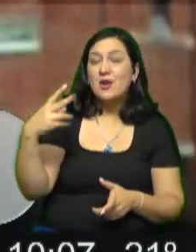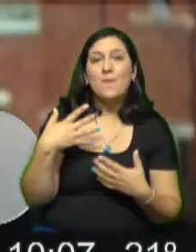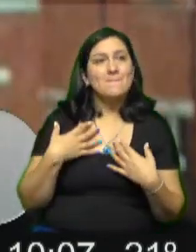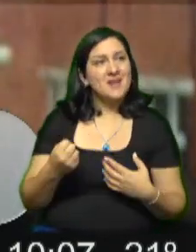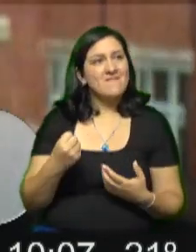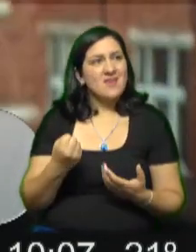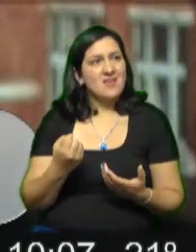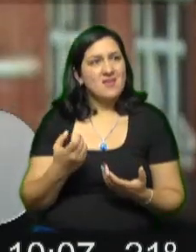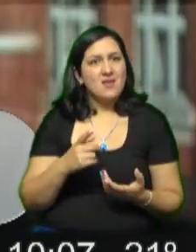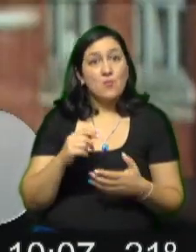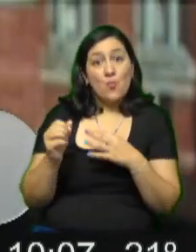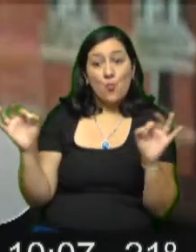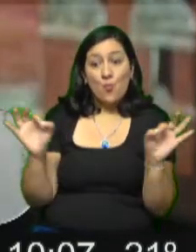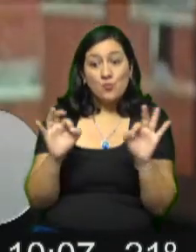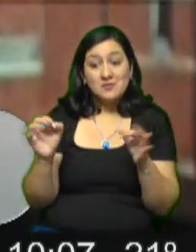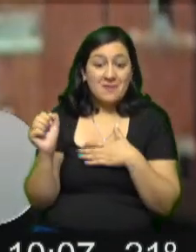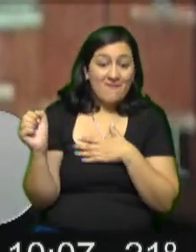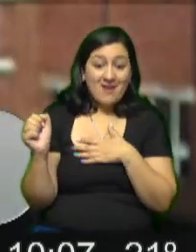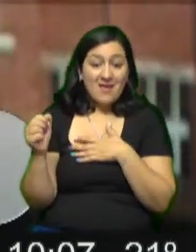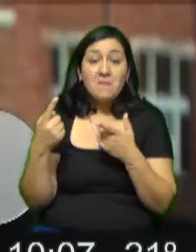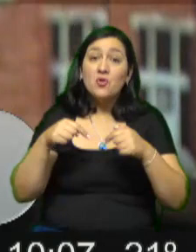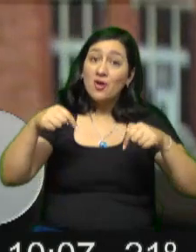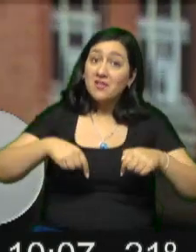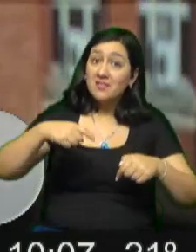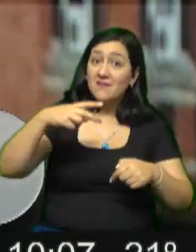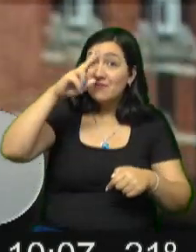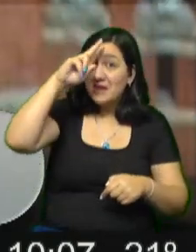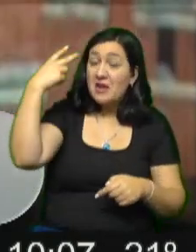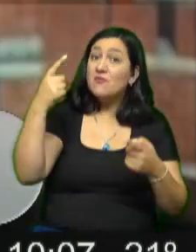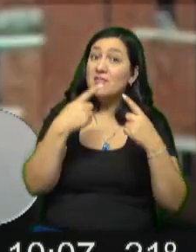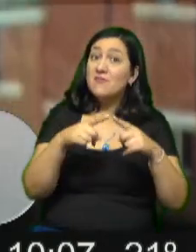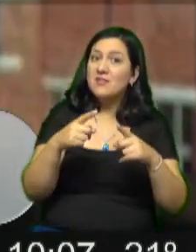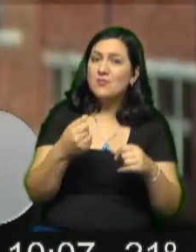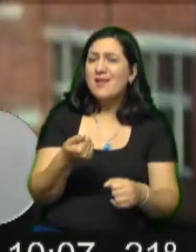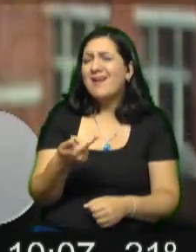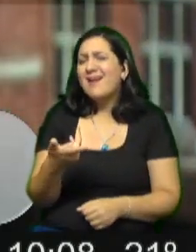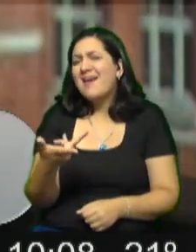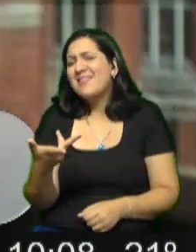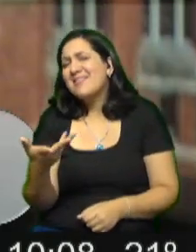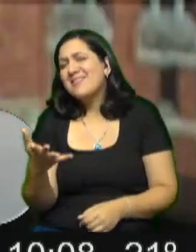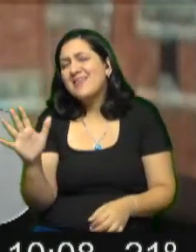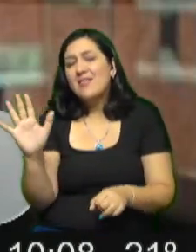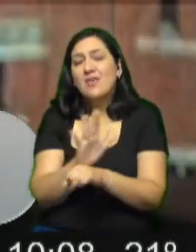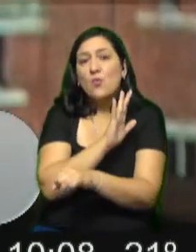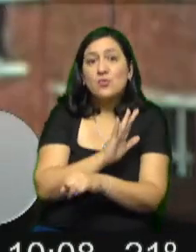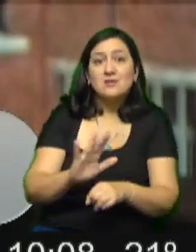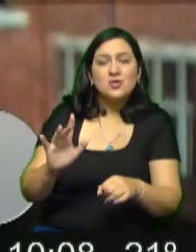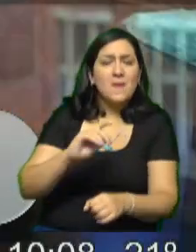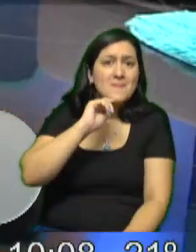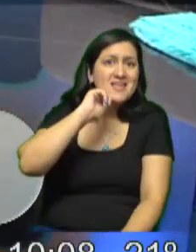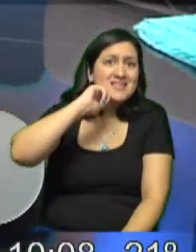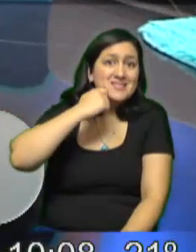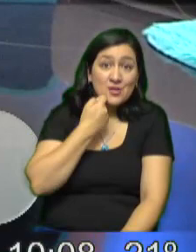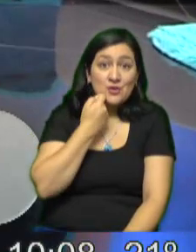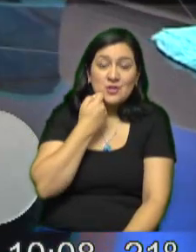prefiere... Pero bueno, este verano no fue así y tuve una cantidad, un encadenamiento de actuaciones preciosas